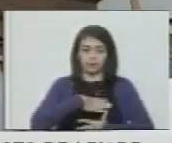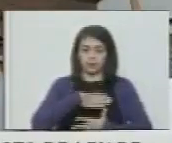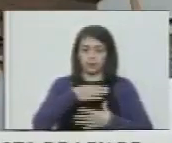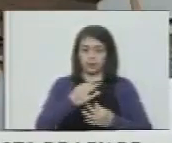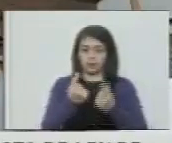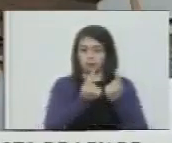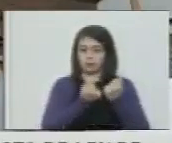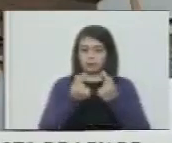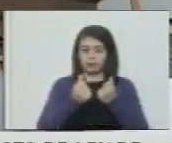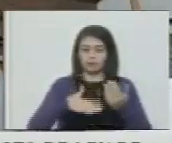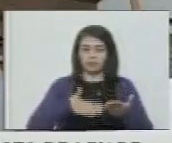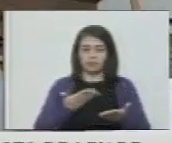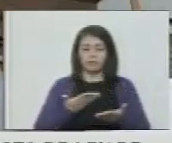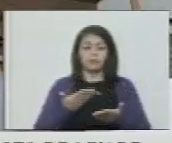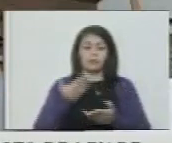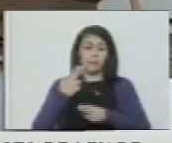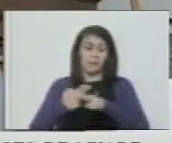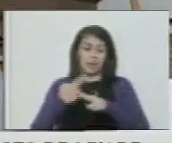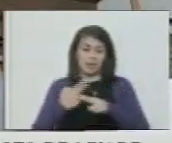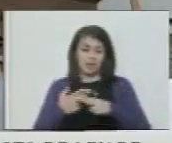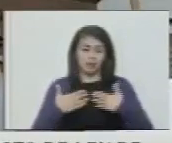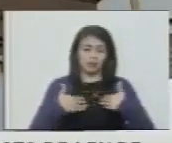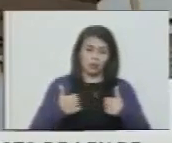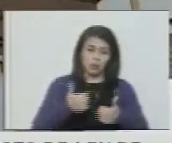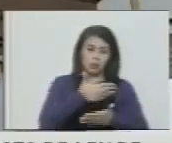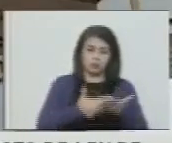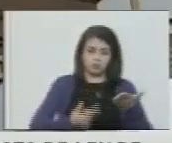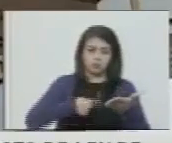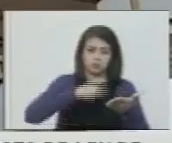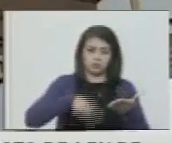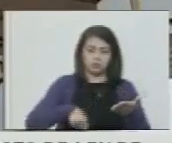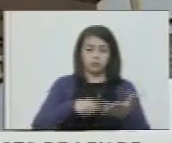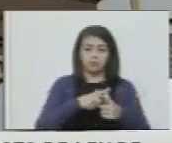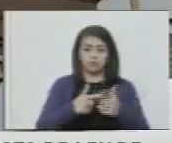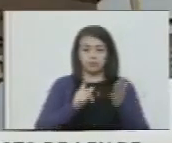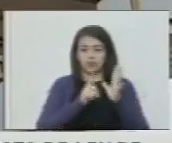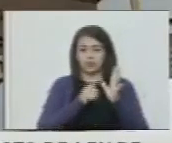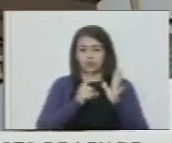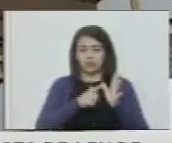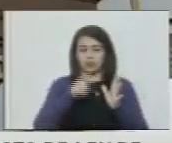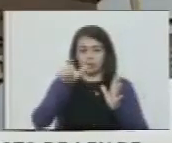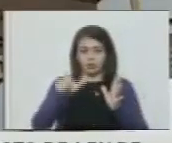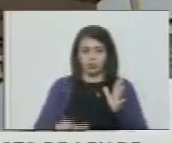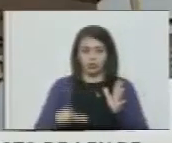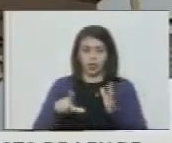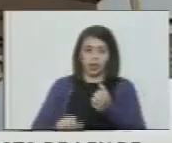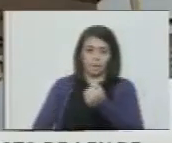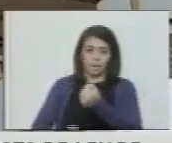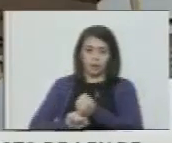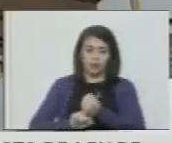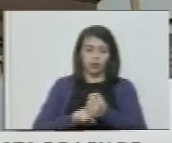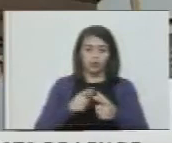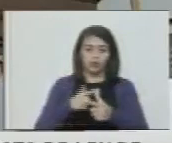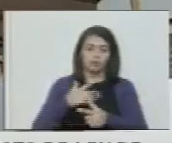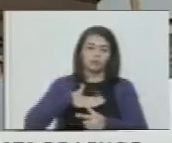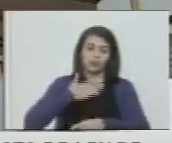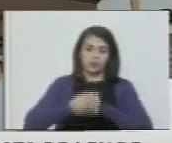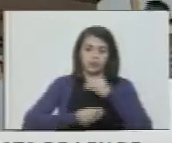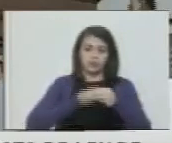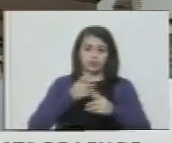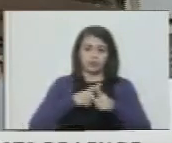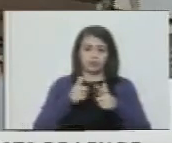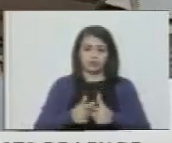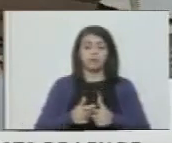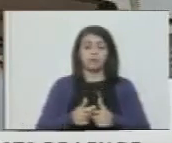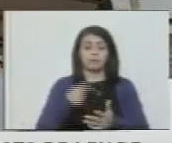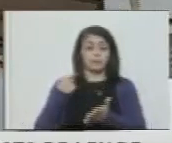intereses económicos, está expuesta al riesgo amparado por el contrato de seguro. 5. Beneficiario. Persona en cuyo favor se ha establecido